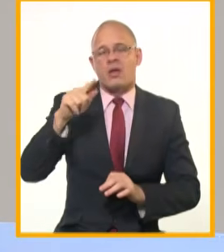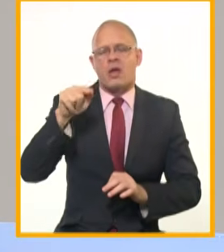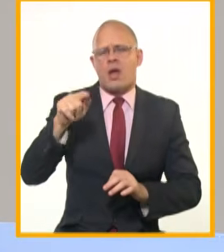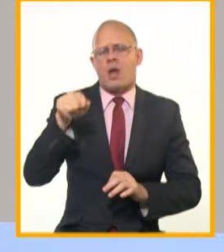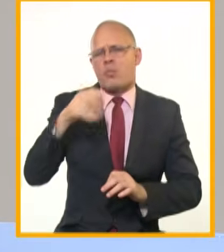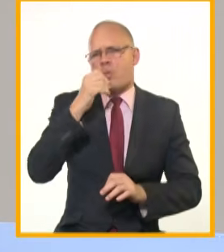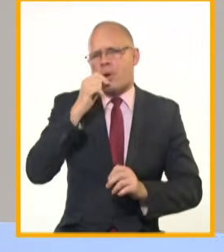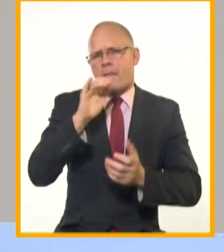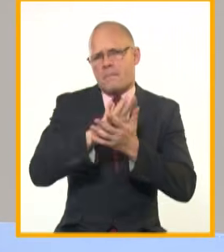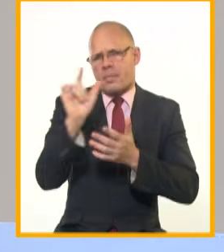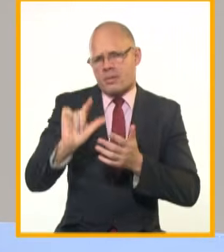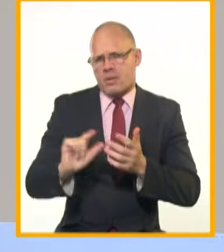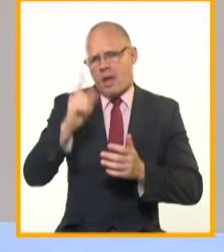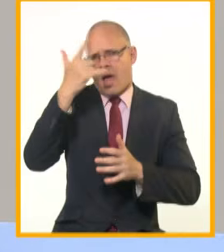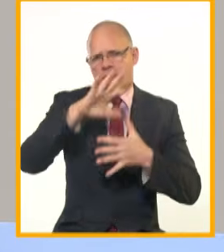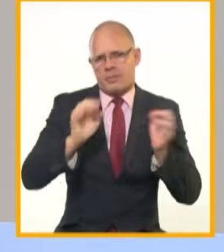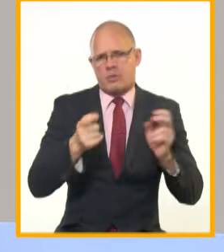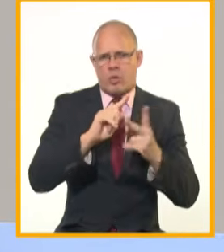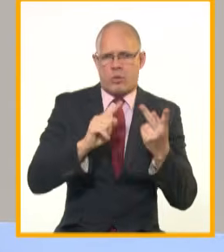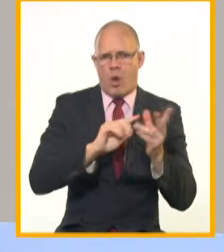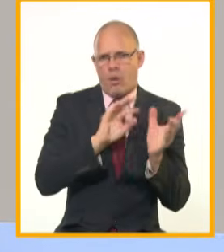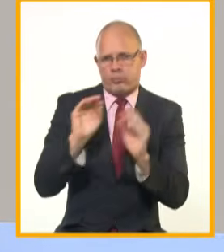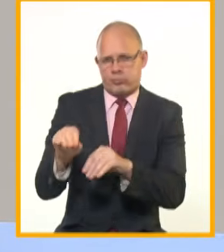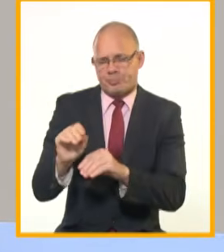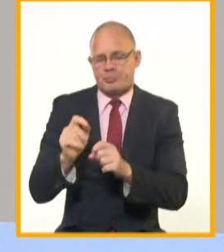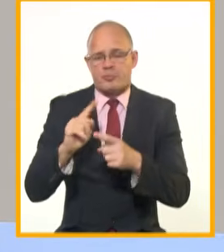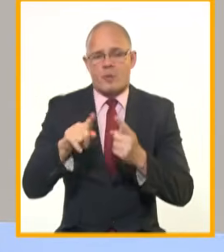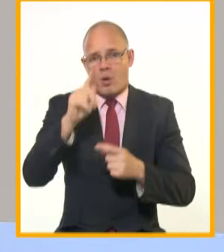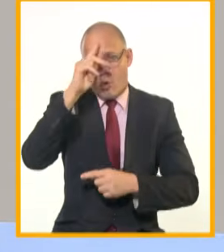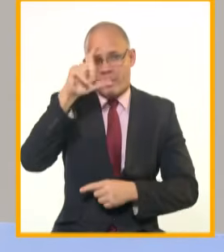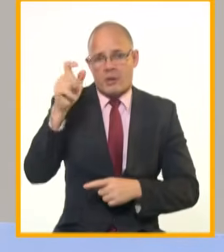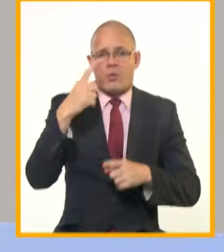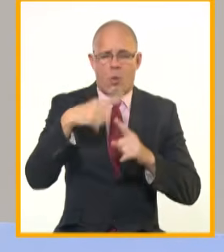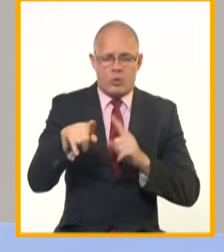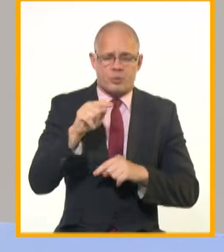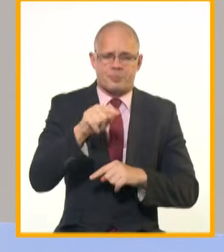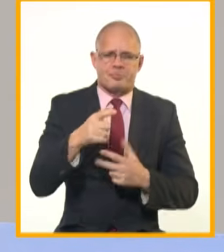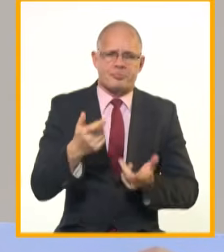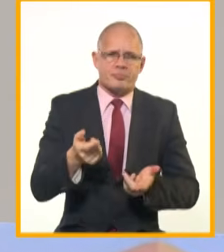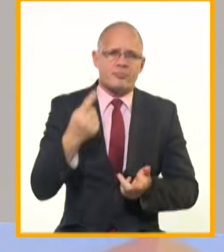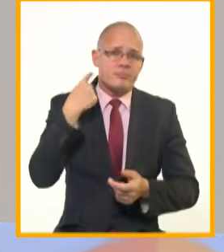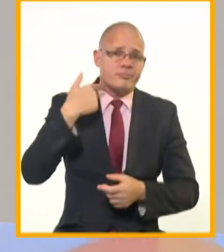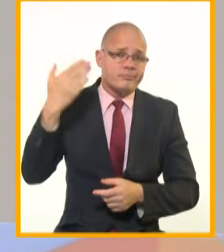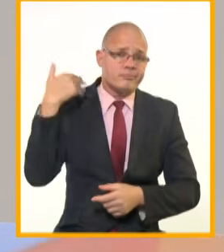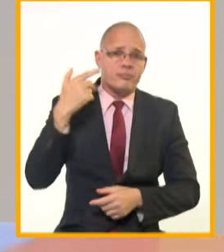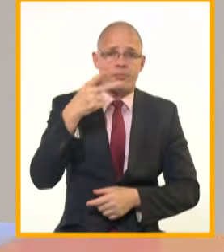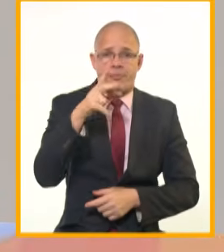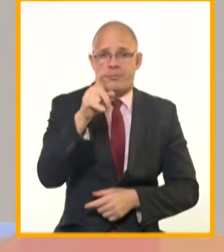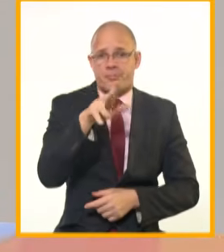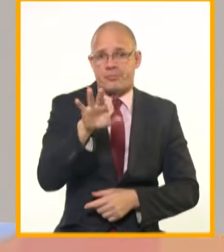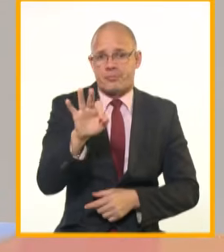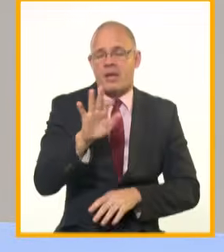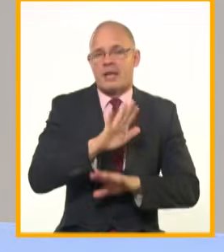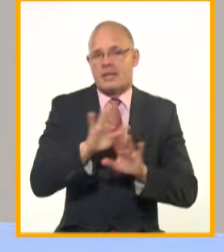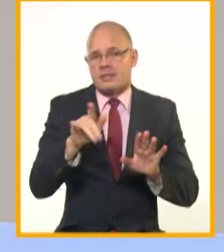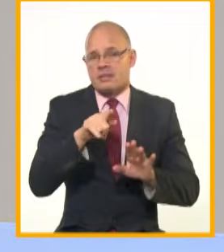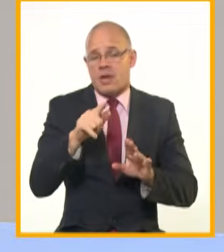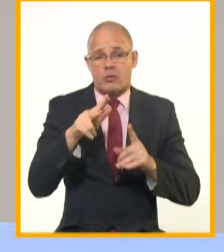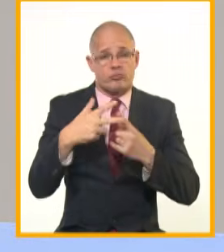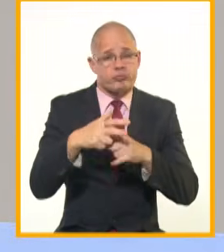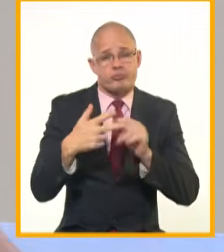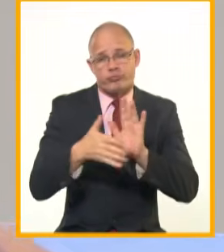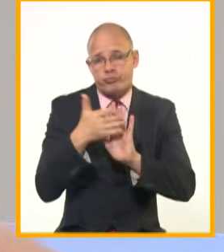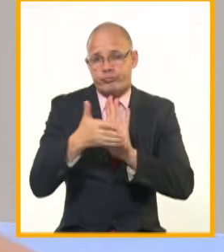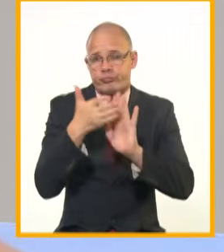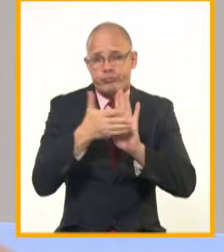a Mayabeque. Tenemos el hospital Aleida Fernández, que es un hospital que en el año 2018 se le hizo una reparación capital y